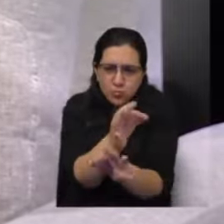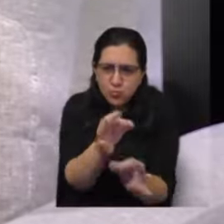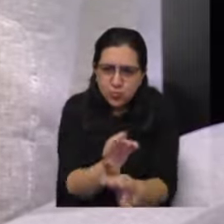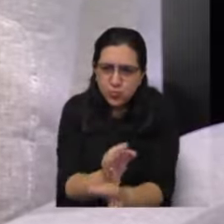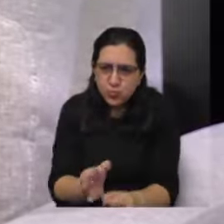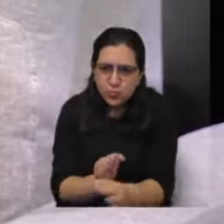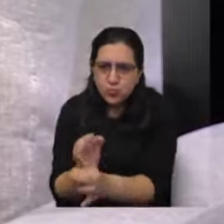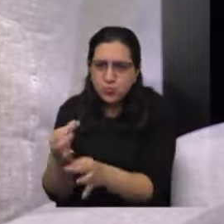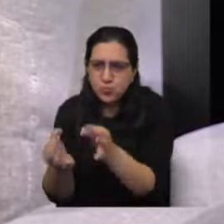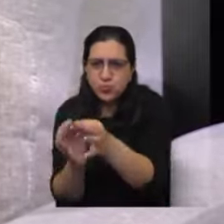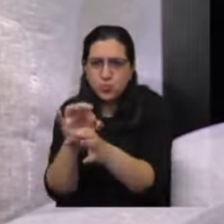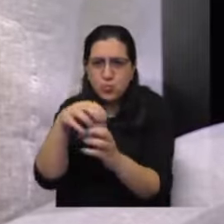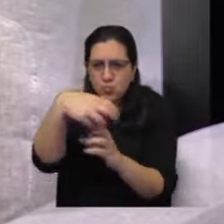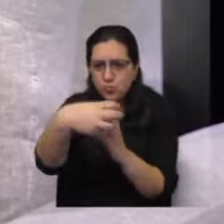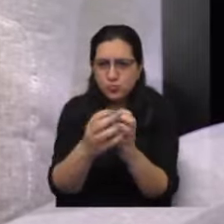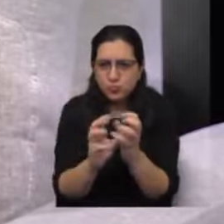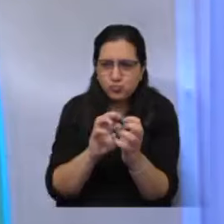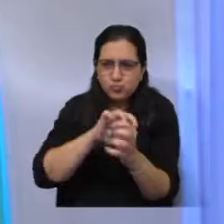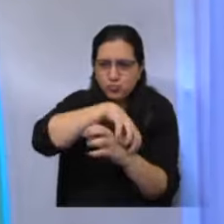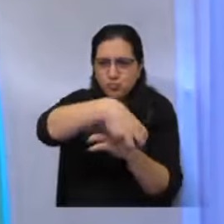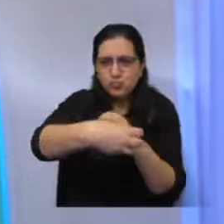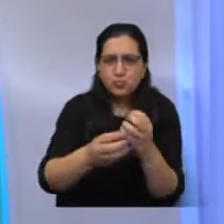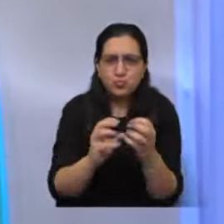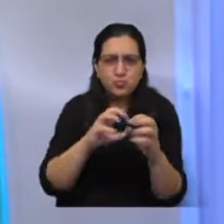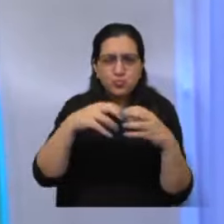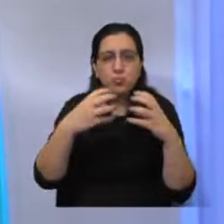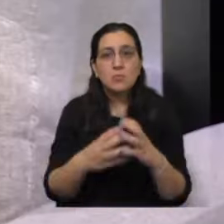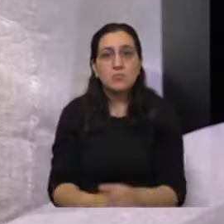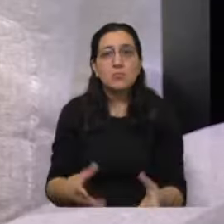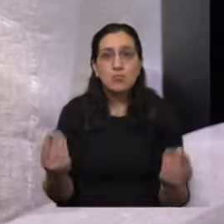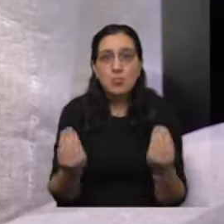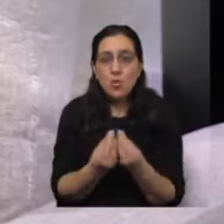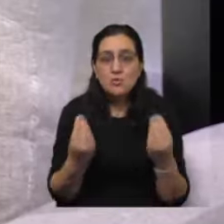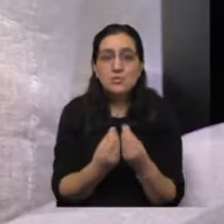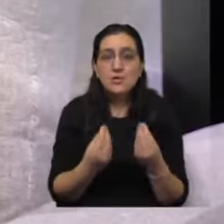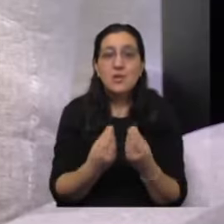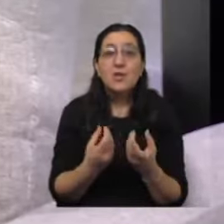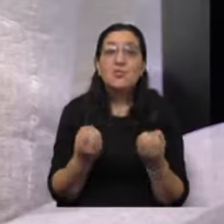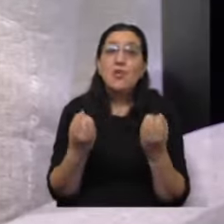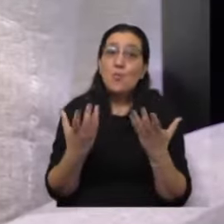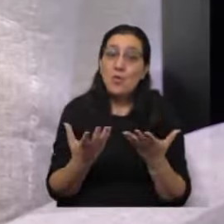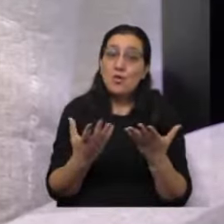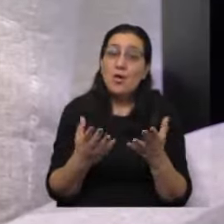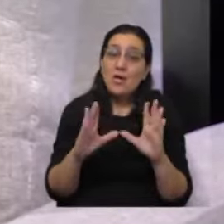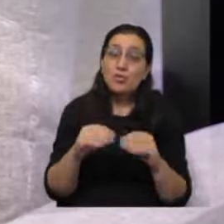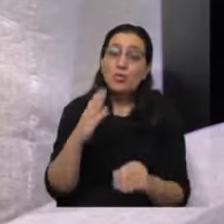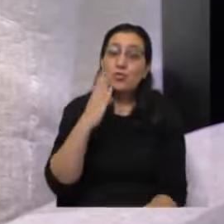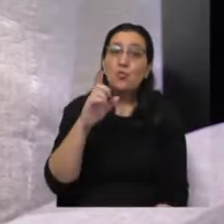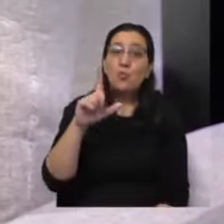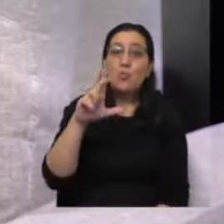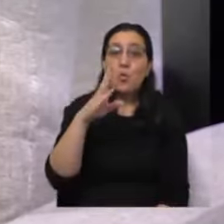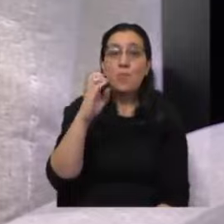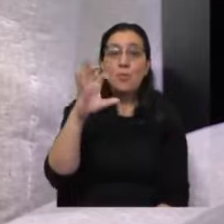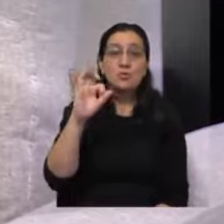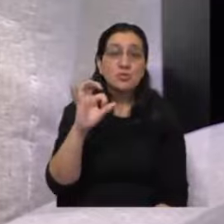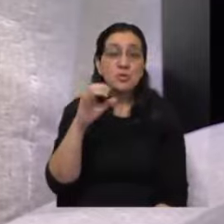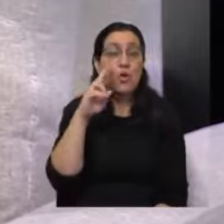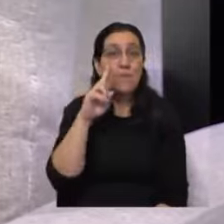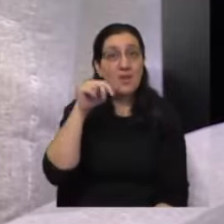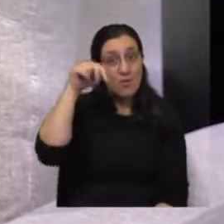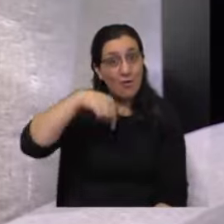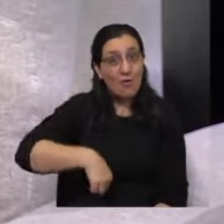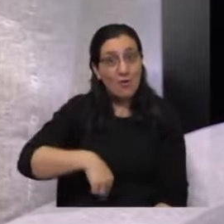de la pulpa. ¿Podés creer la pulpa? Así que a todos los pulpos y las pulpas y los pulpes que nos estén mirando en el día de hoy, en